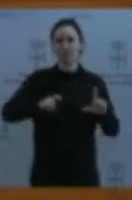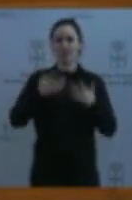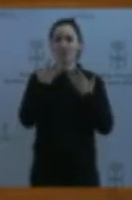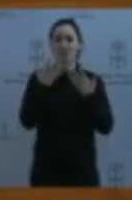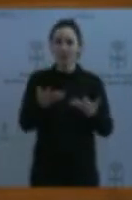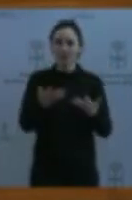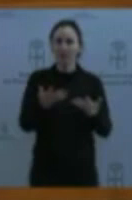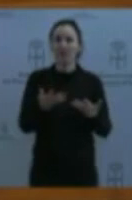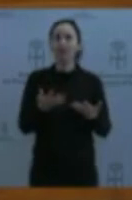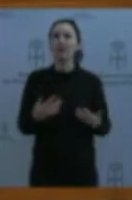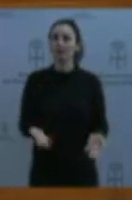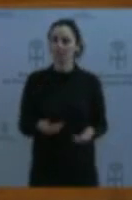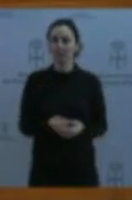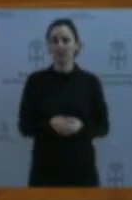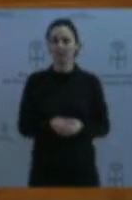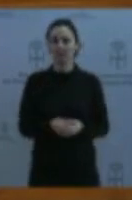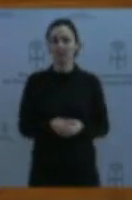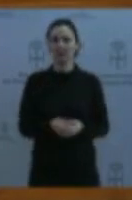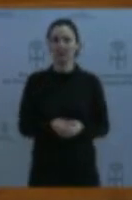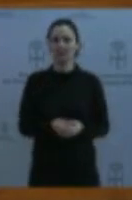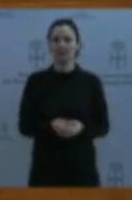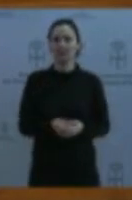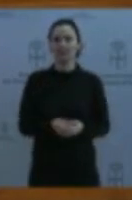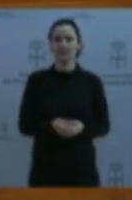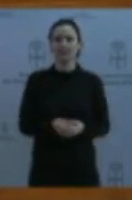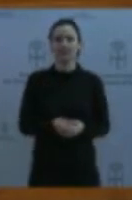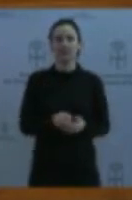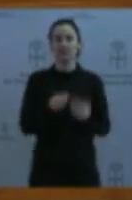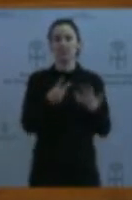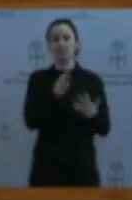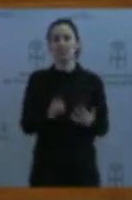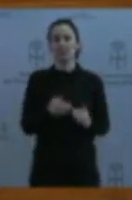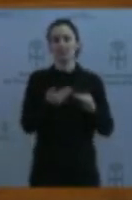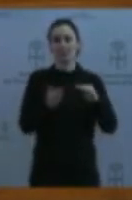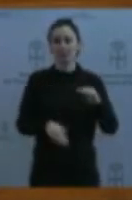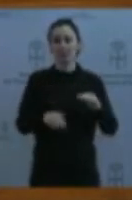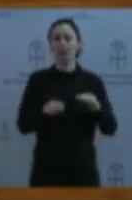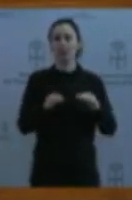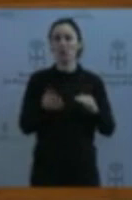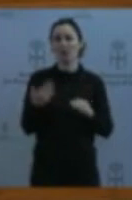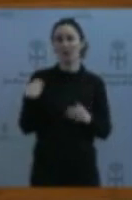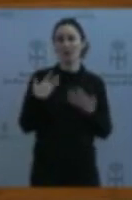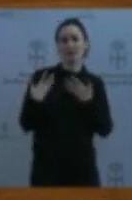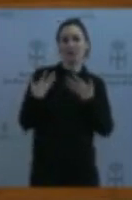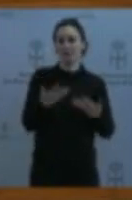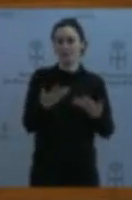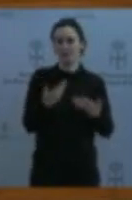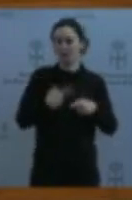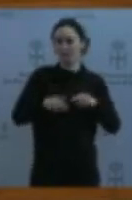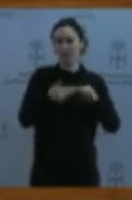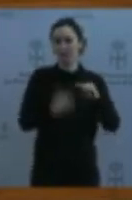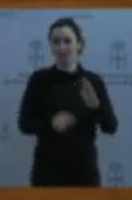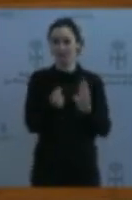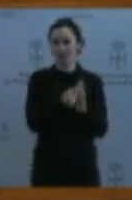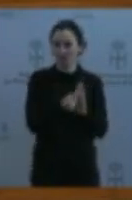con 12,7% por debajo de la tasa de ocupación que teníamos hace 10 años, siguen volviéndose a los grandes errores, por ejemplo, la